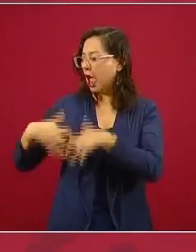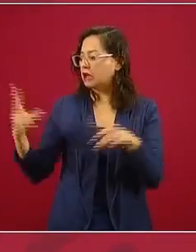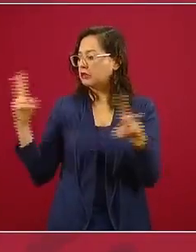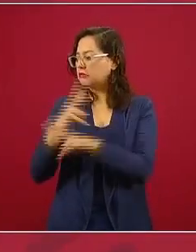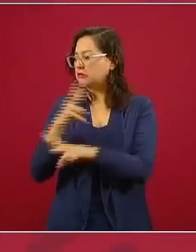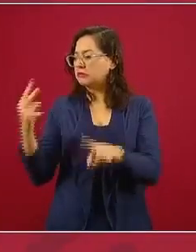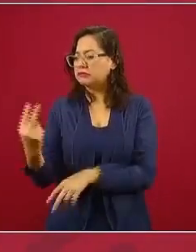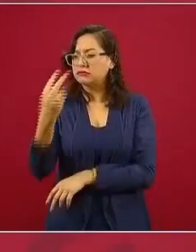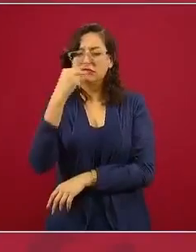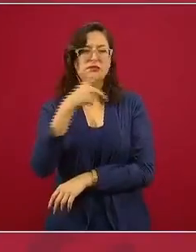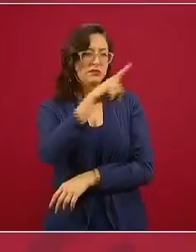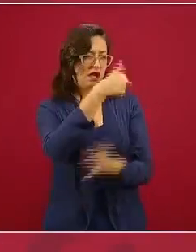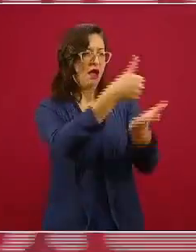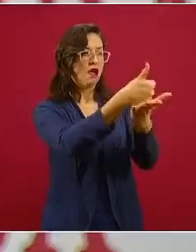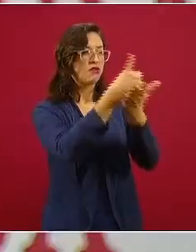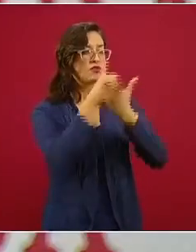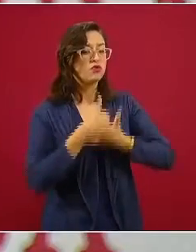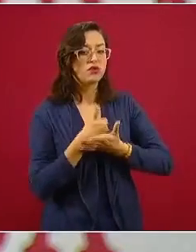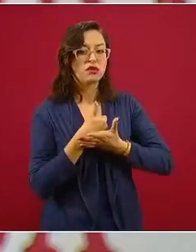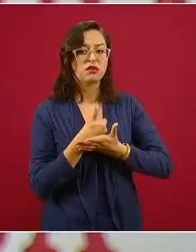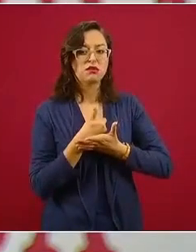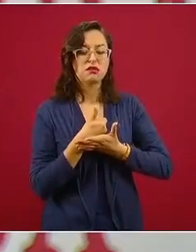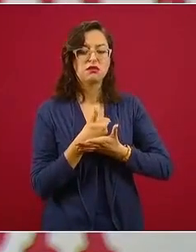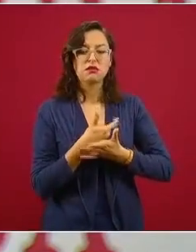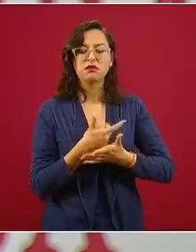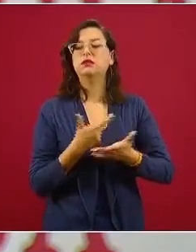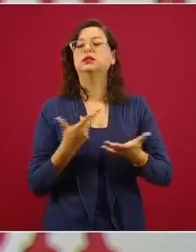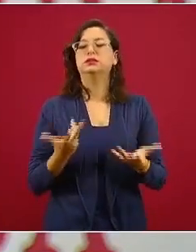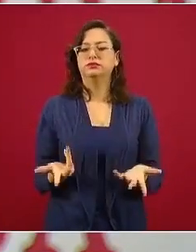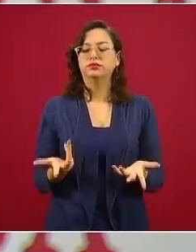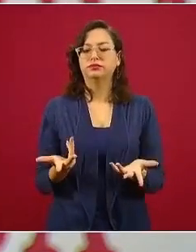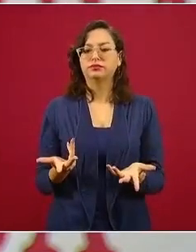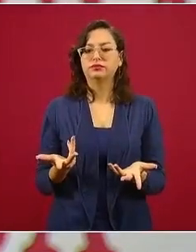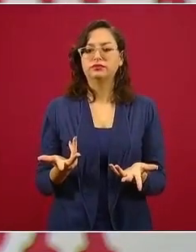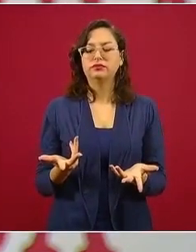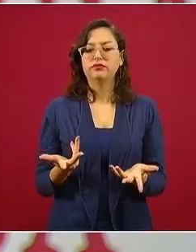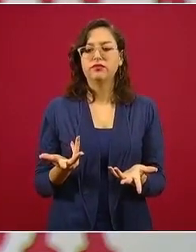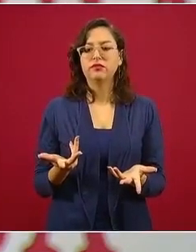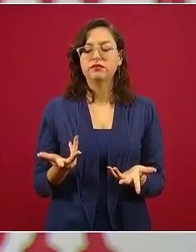Le comentó al presidente Donald Trump, en la visión de México esto es un logro mayor.